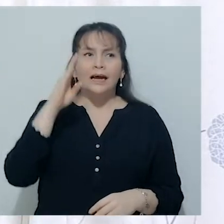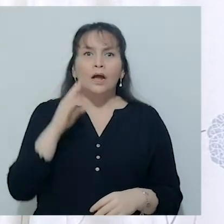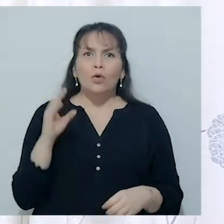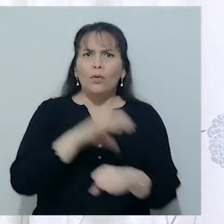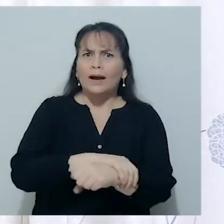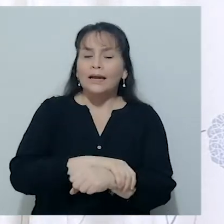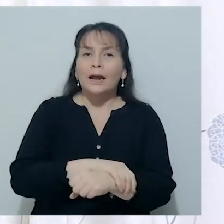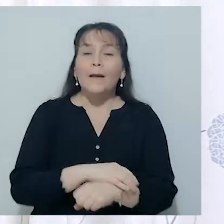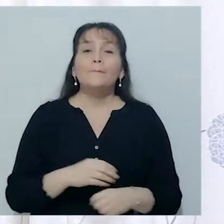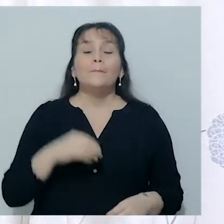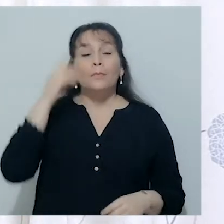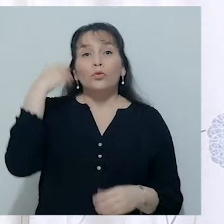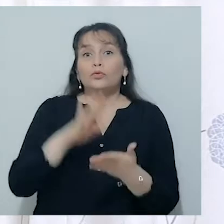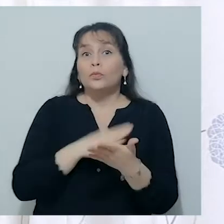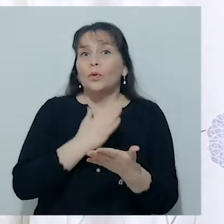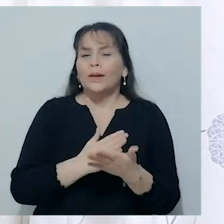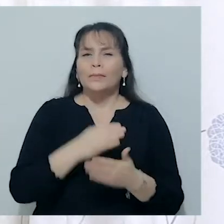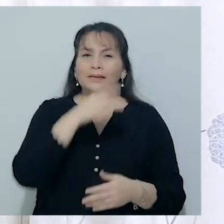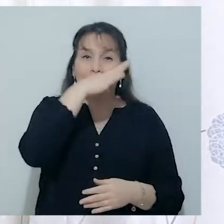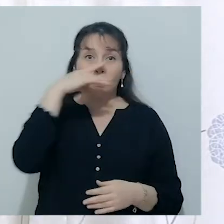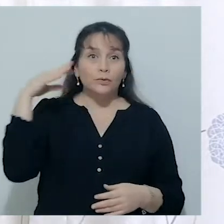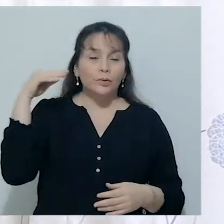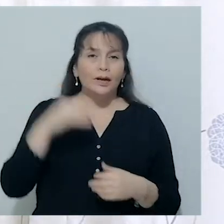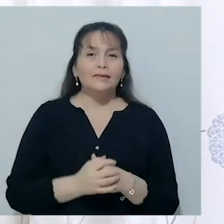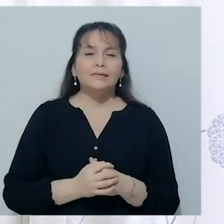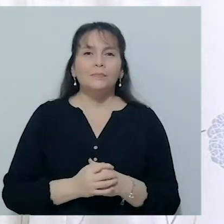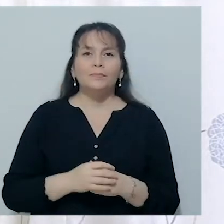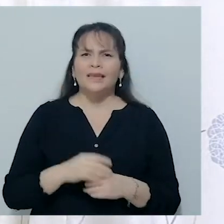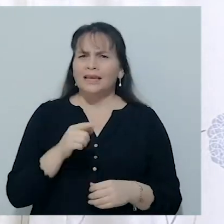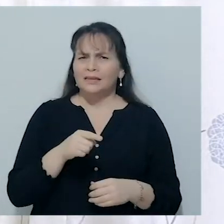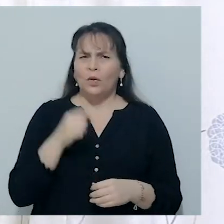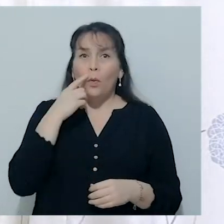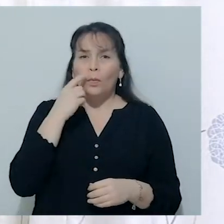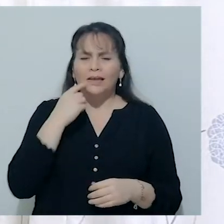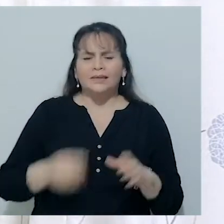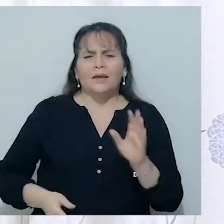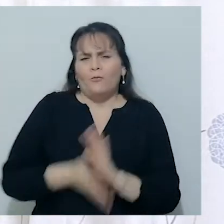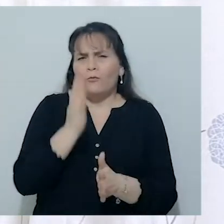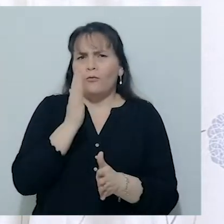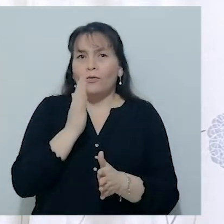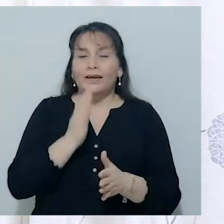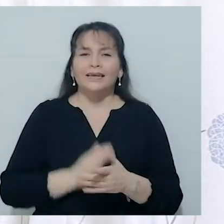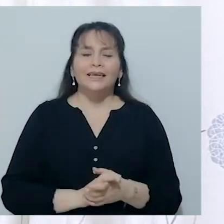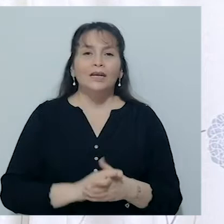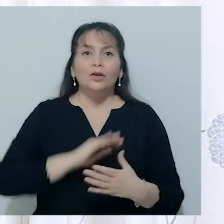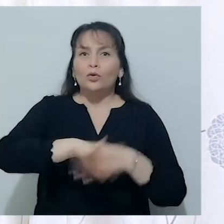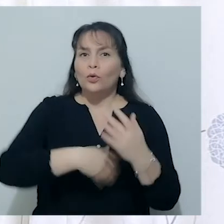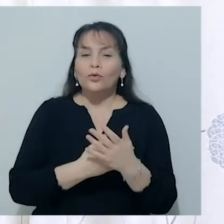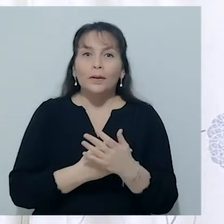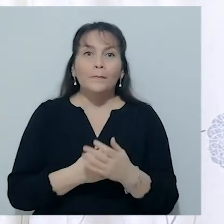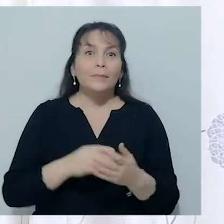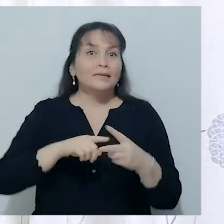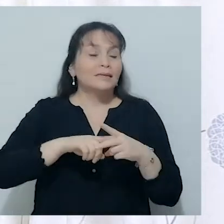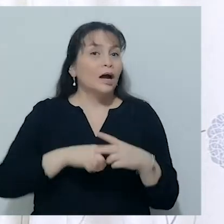con el alcohol y las drogas. El hombre desapareció sin dejar rastro. Los periódicos de ese país empezaron a